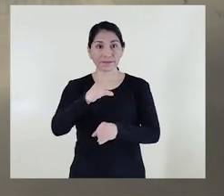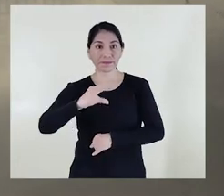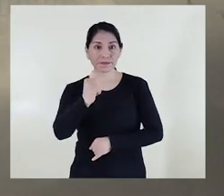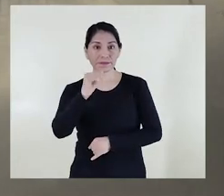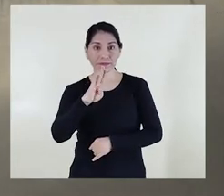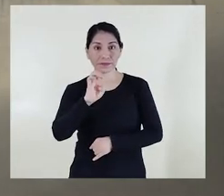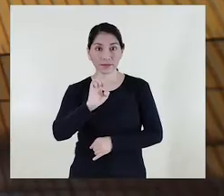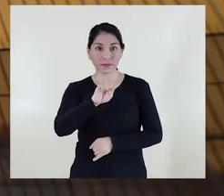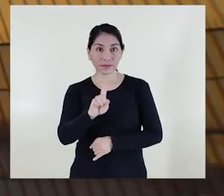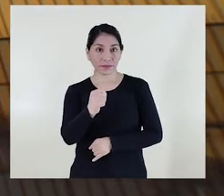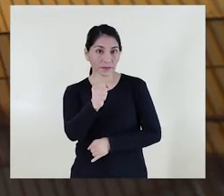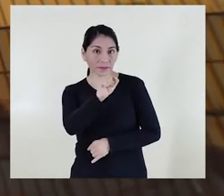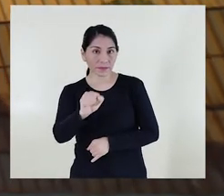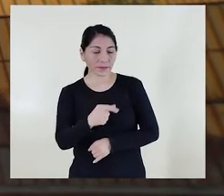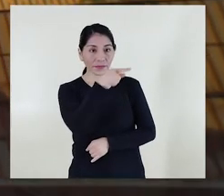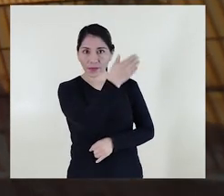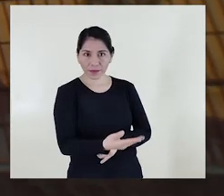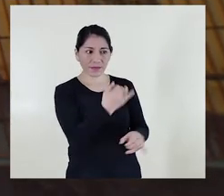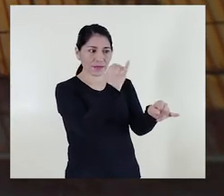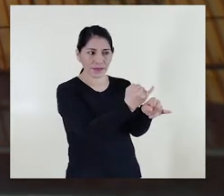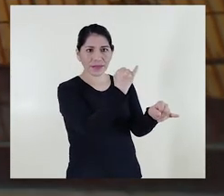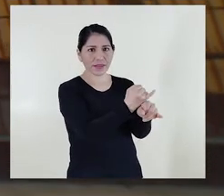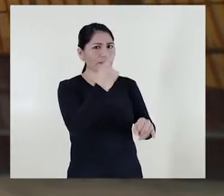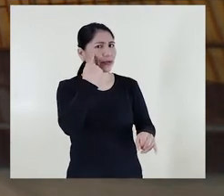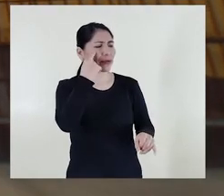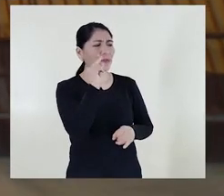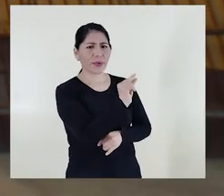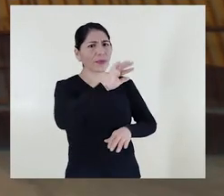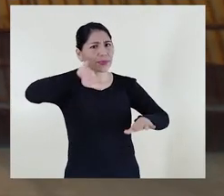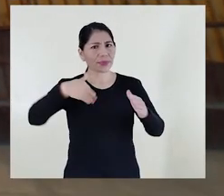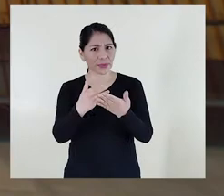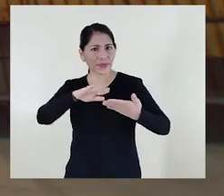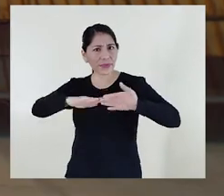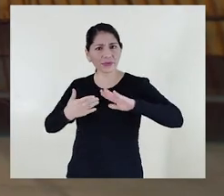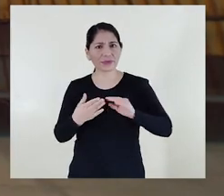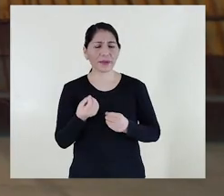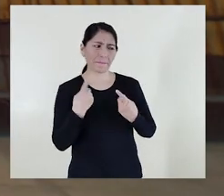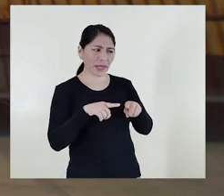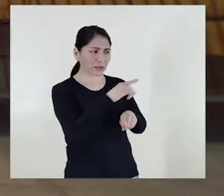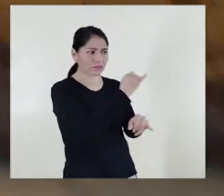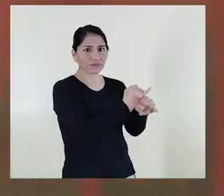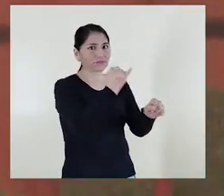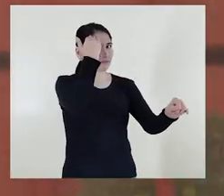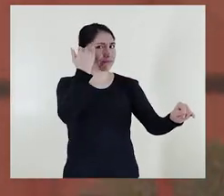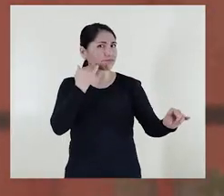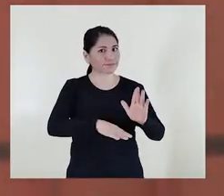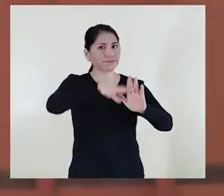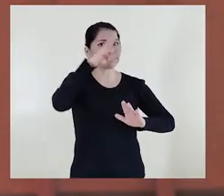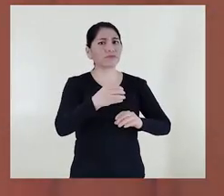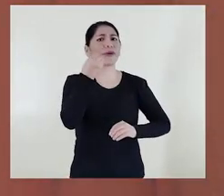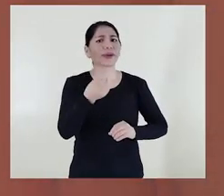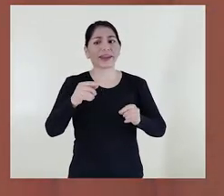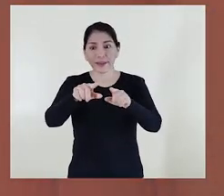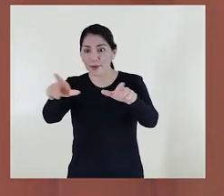Iglesia de las Cabezas. Esta es una de las iglesias poco conocidas de la ciudad, a pesar de ser una de las más antiguas, quizá por estar un